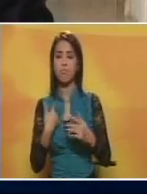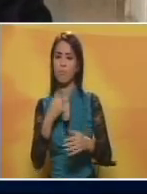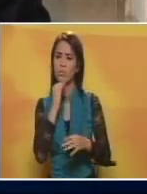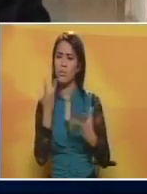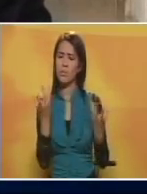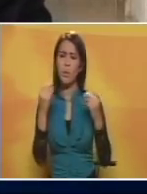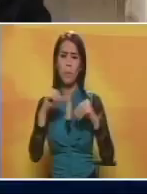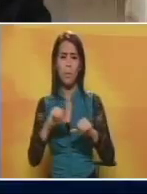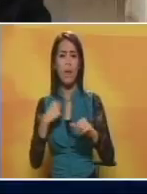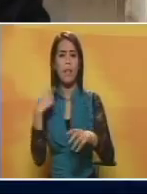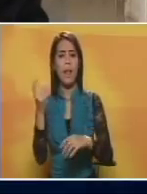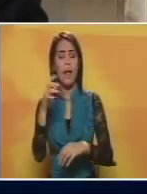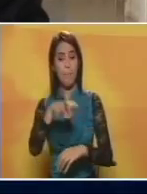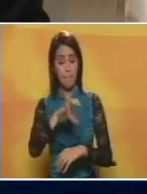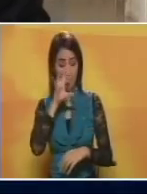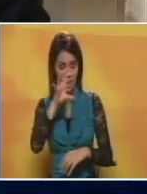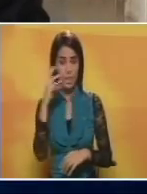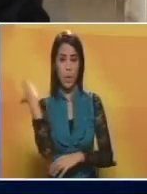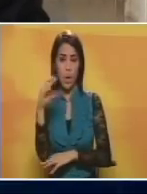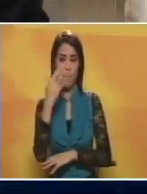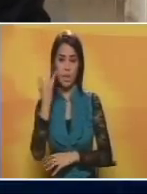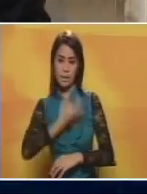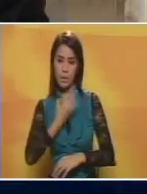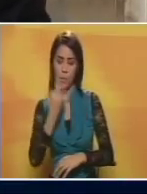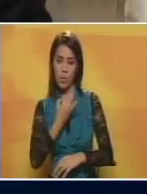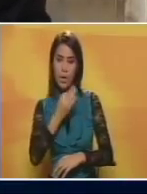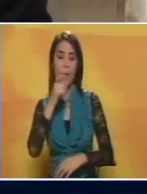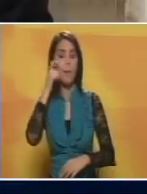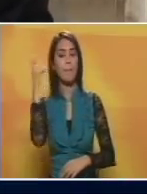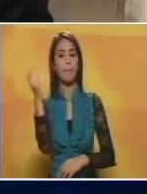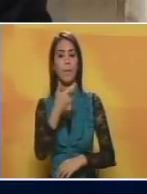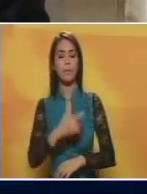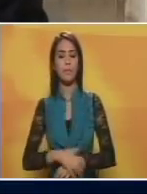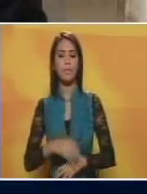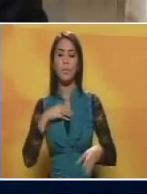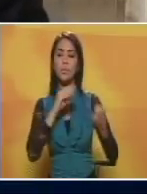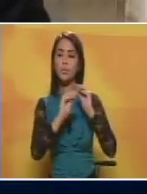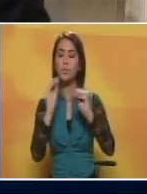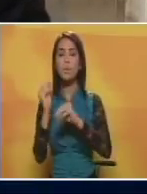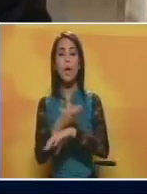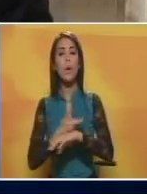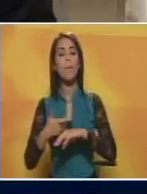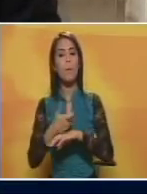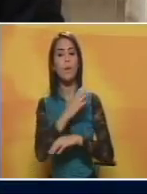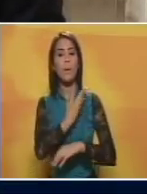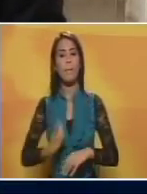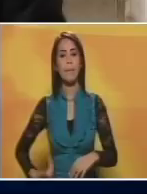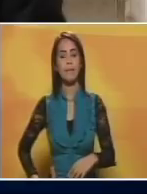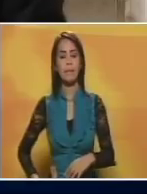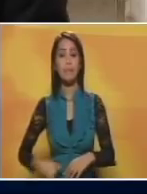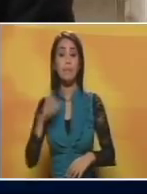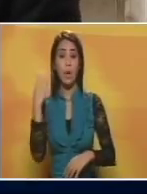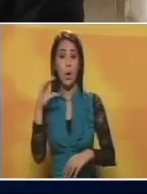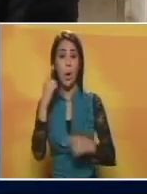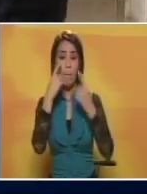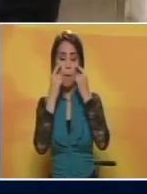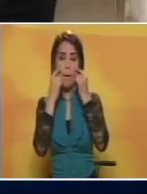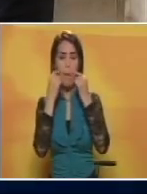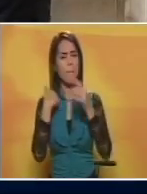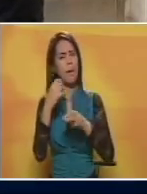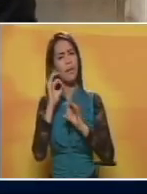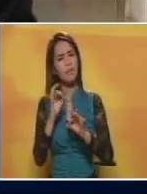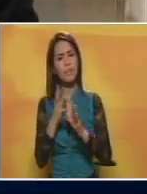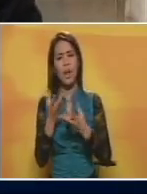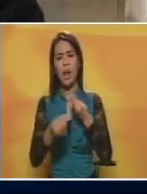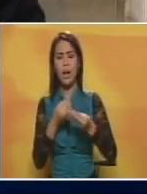tenido el Estado colombiano para garantizar la seguridad de la población civil. Por ello hizo un llamado al gobierno del presidente Juan Manuel Santos para que cumplan con los